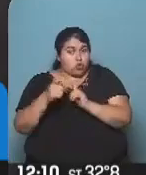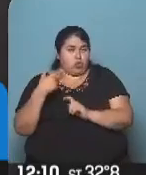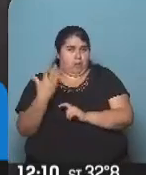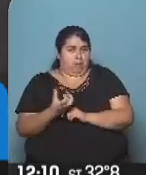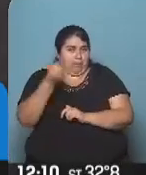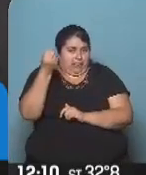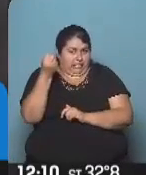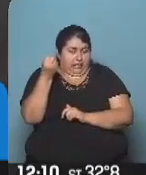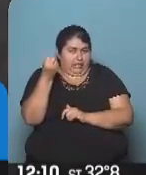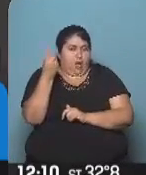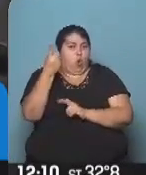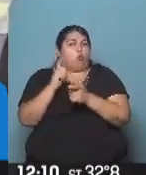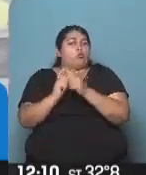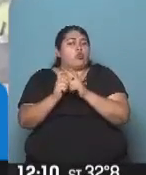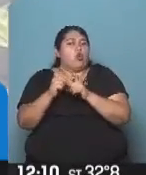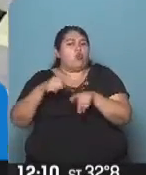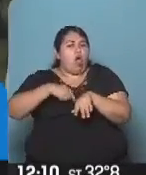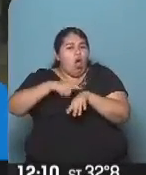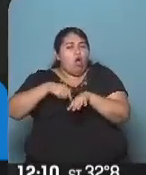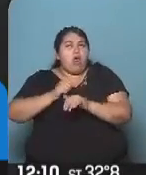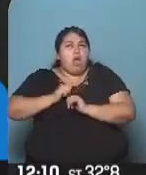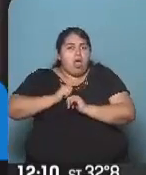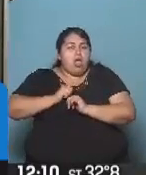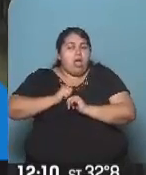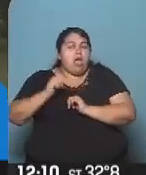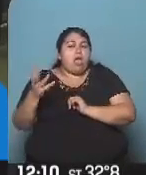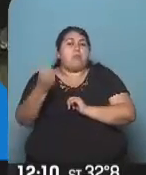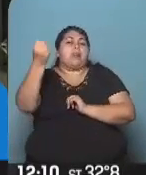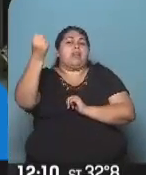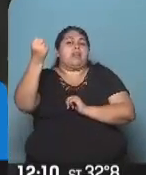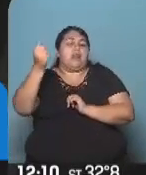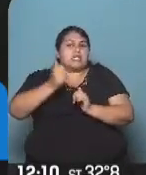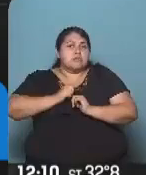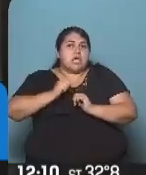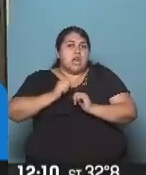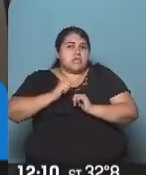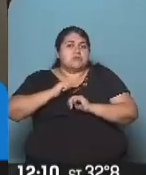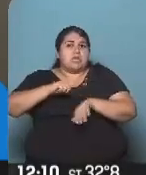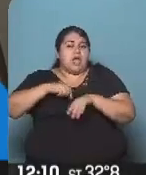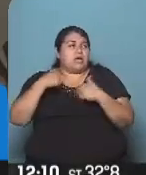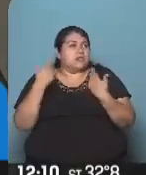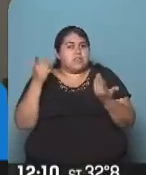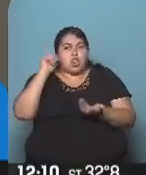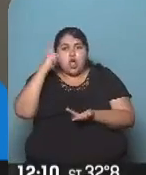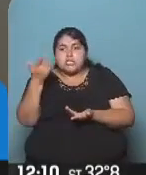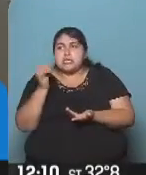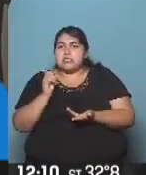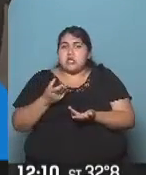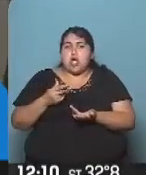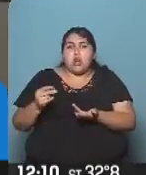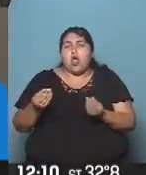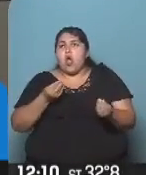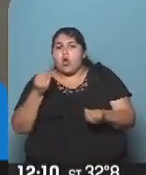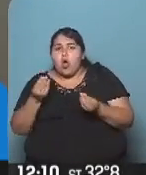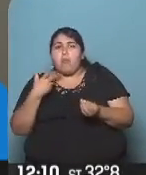logré un turno después de tantas horas, bueno, de tanta espera, ¿no? Y sin saber realmente si iba a lograr mi